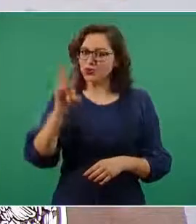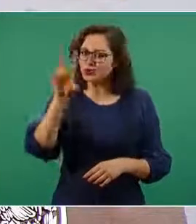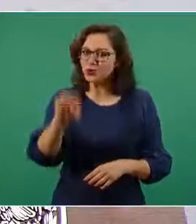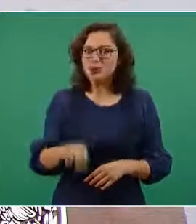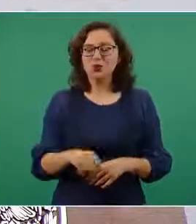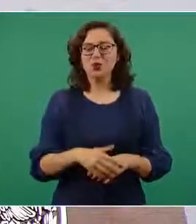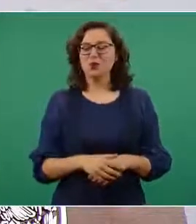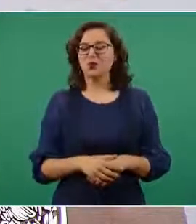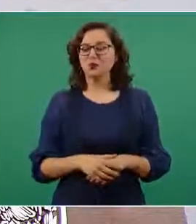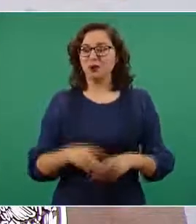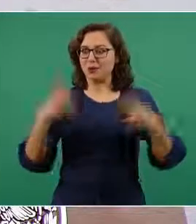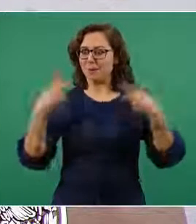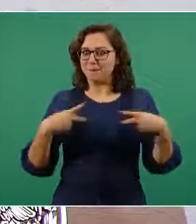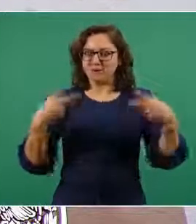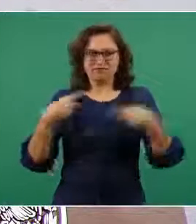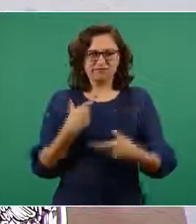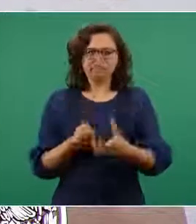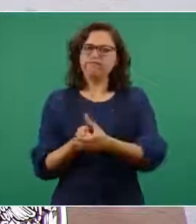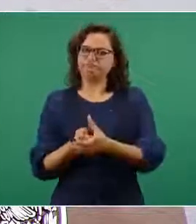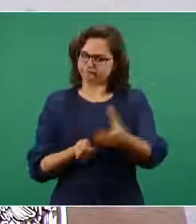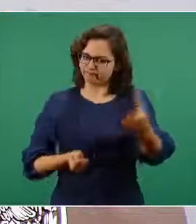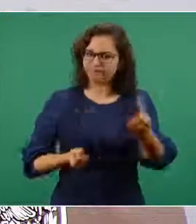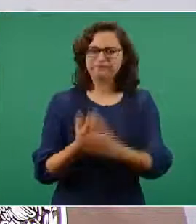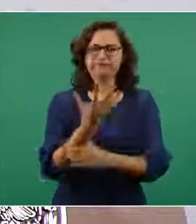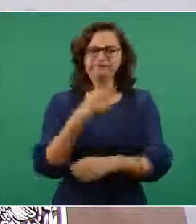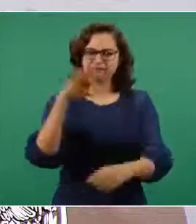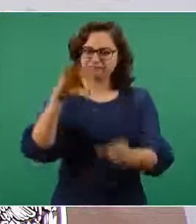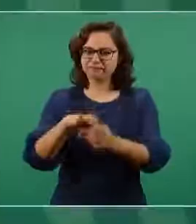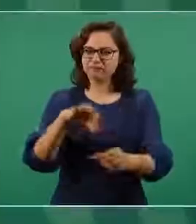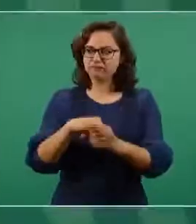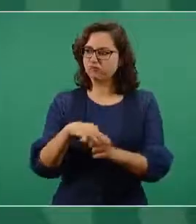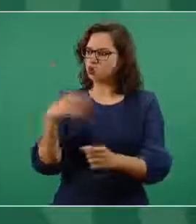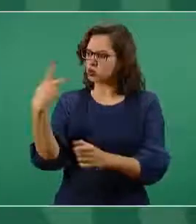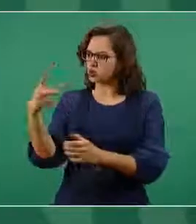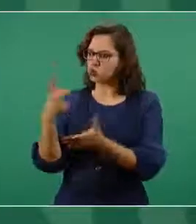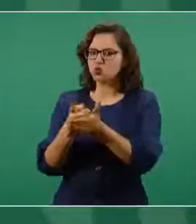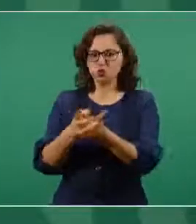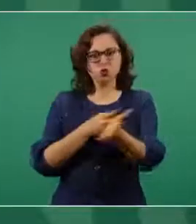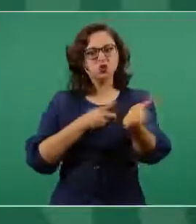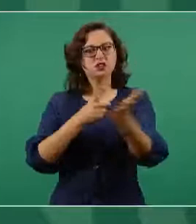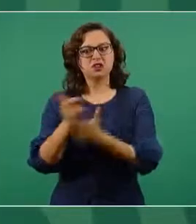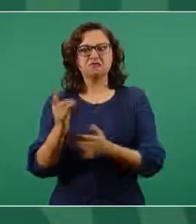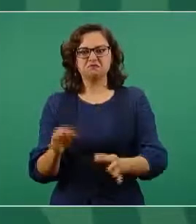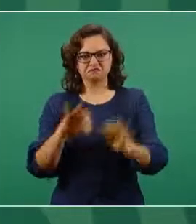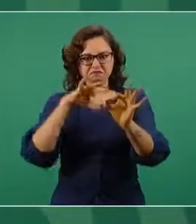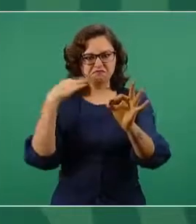votar y ejercen su derecho,